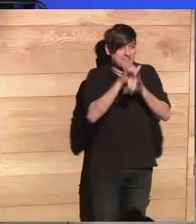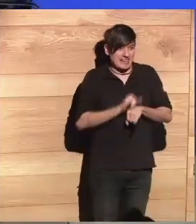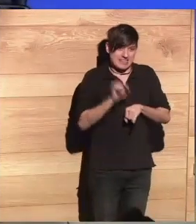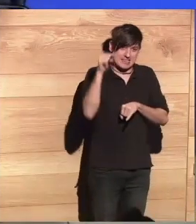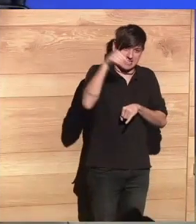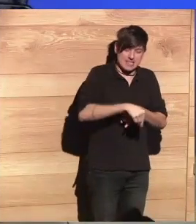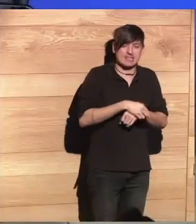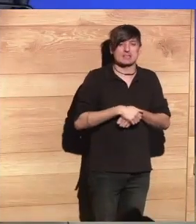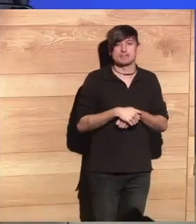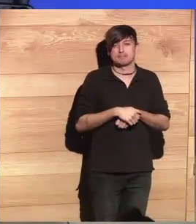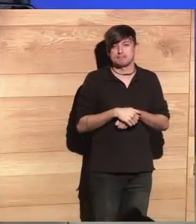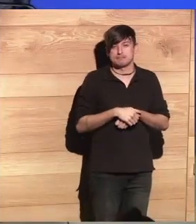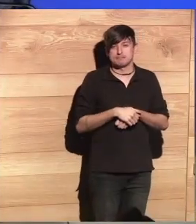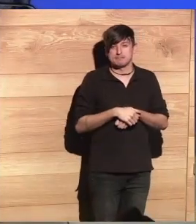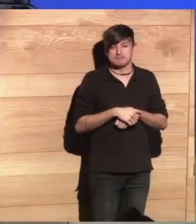aquí,